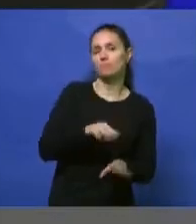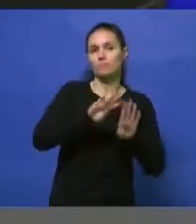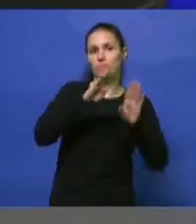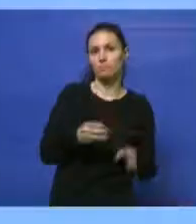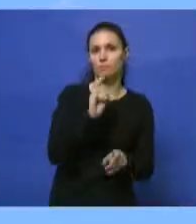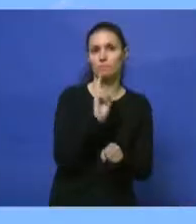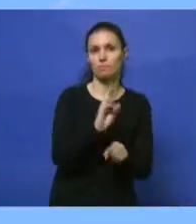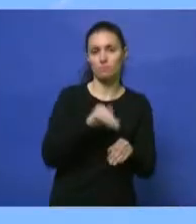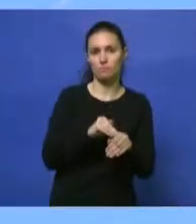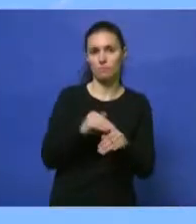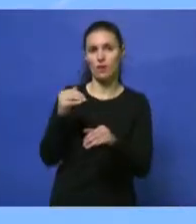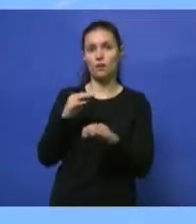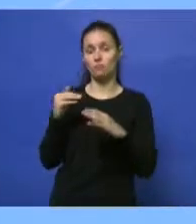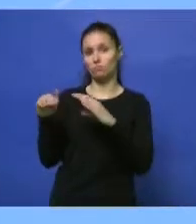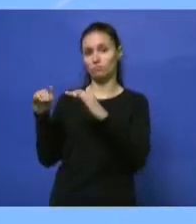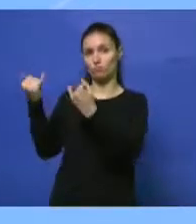respecto.